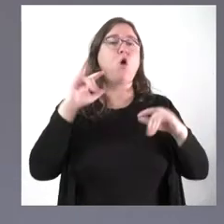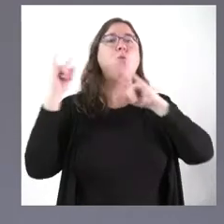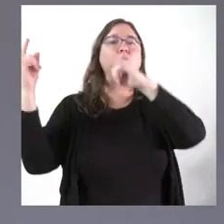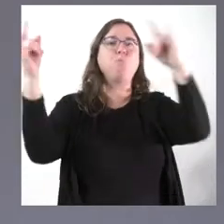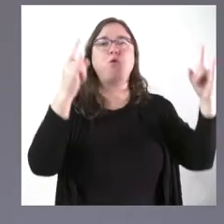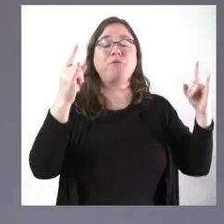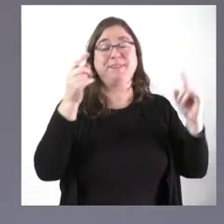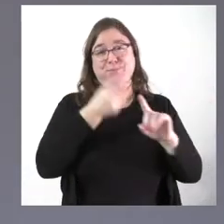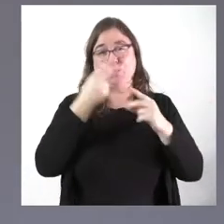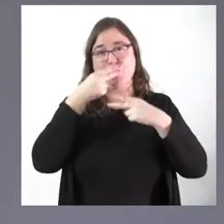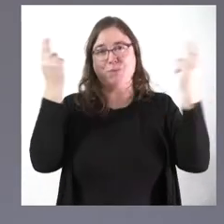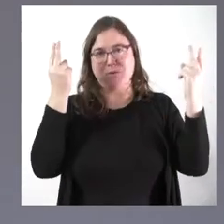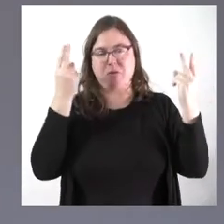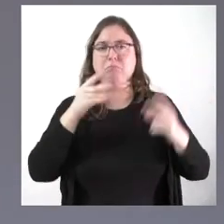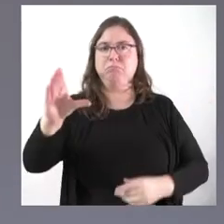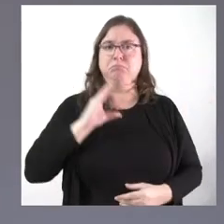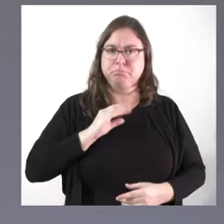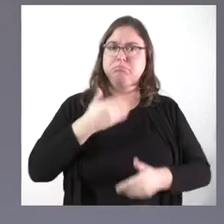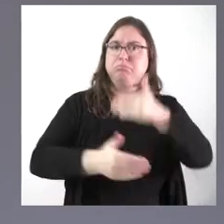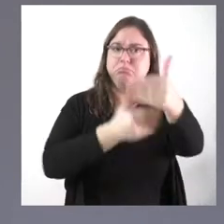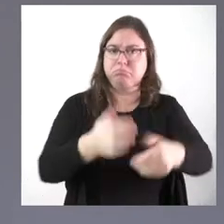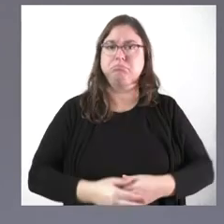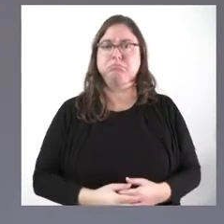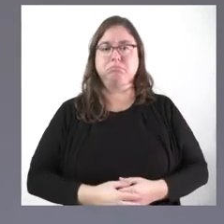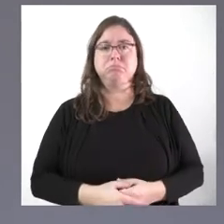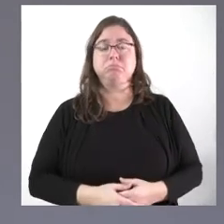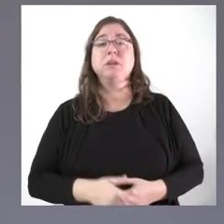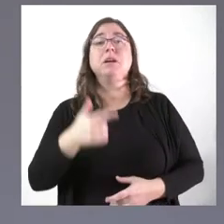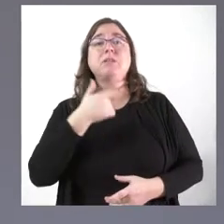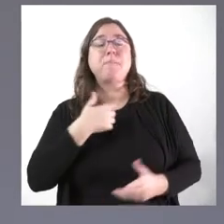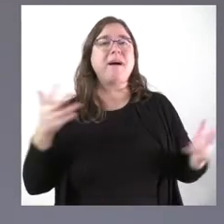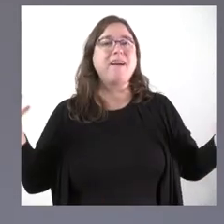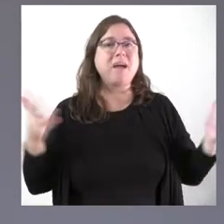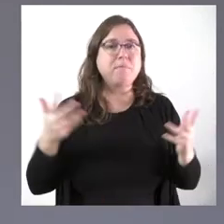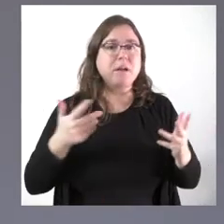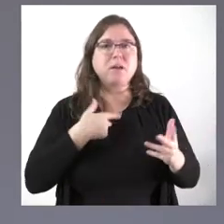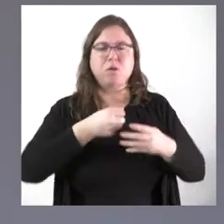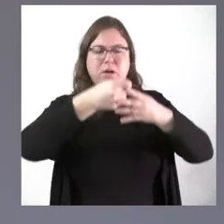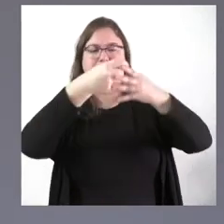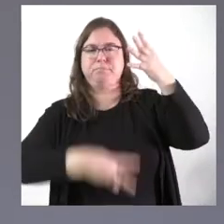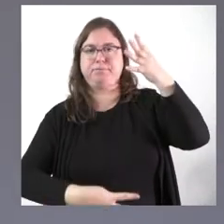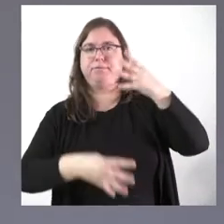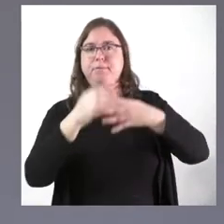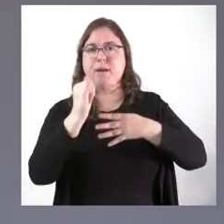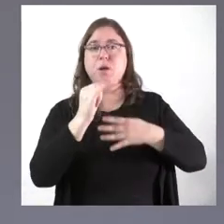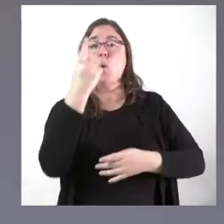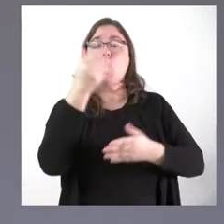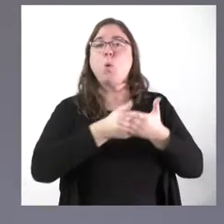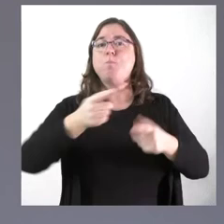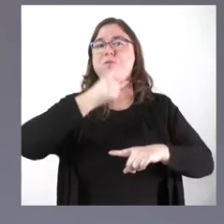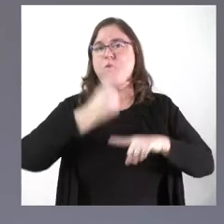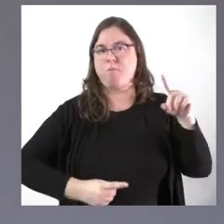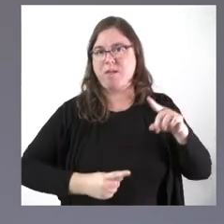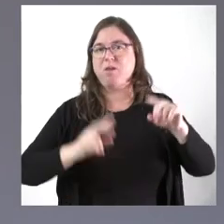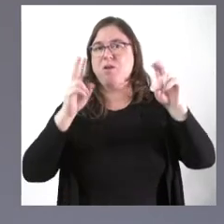lectura pública y están por lo tanto en marcha actuaciones de emergencia pues tengo aquí un listado de un millón y medio de actuaciones